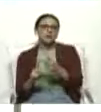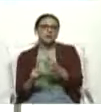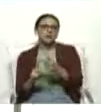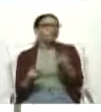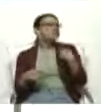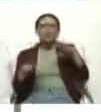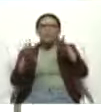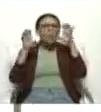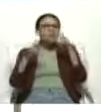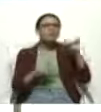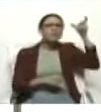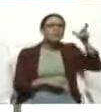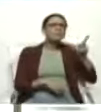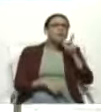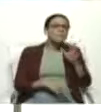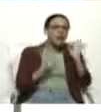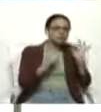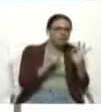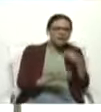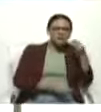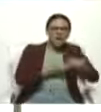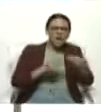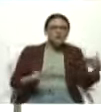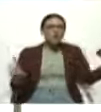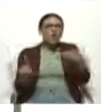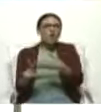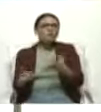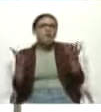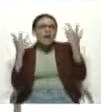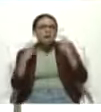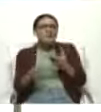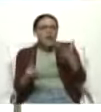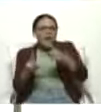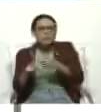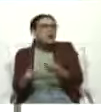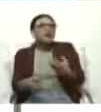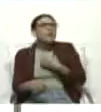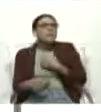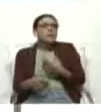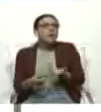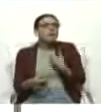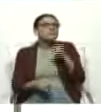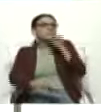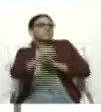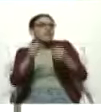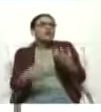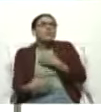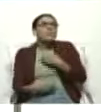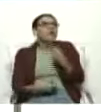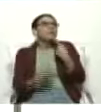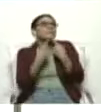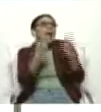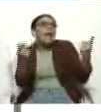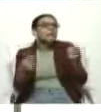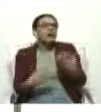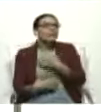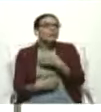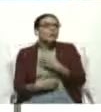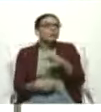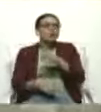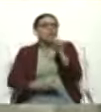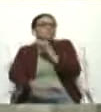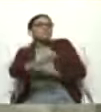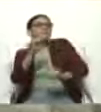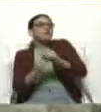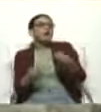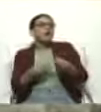de psicopatía a seres indefensos que son vulnerables, como son las